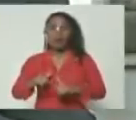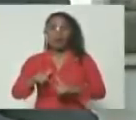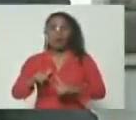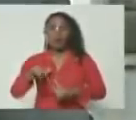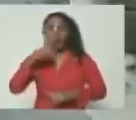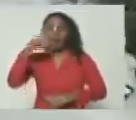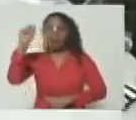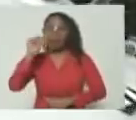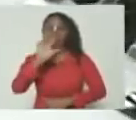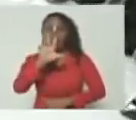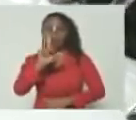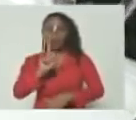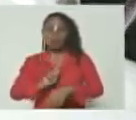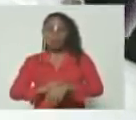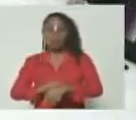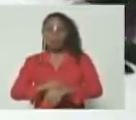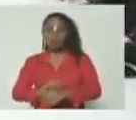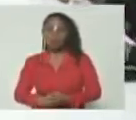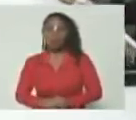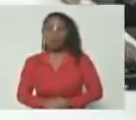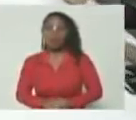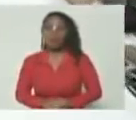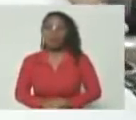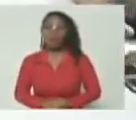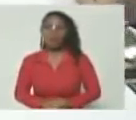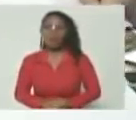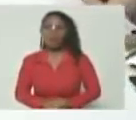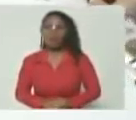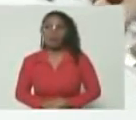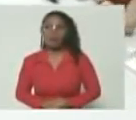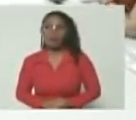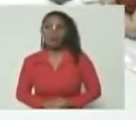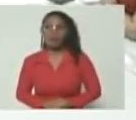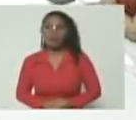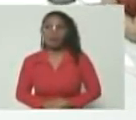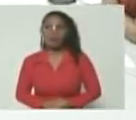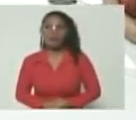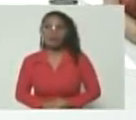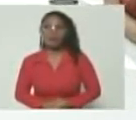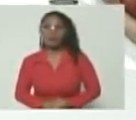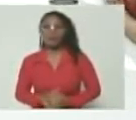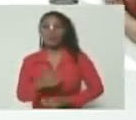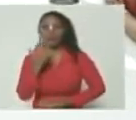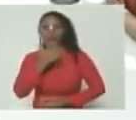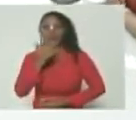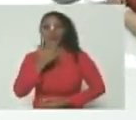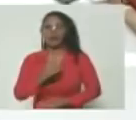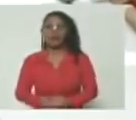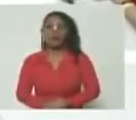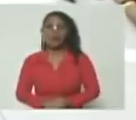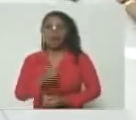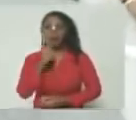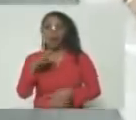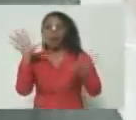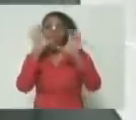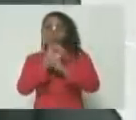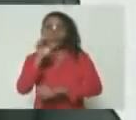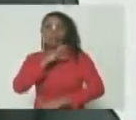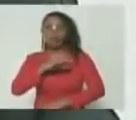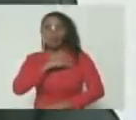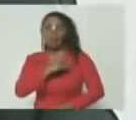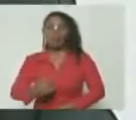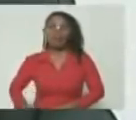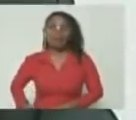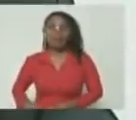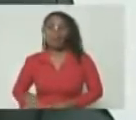3 minutos, diputado. Buenas noches, señor presidente. Buenas